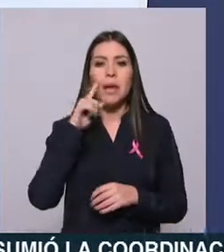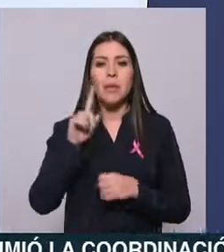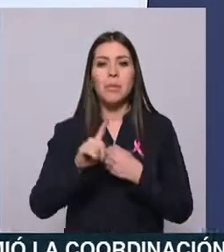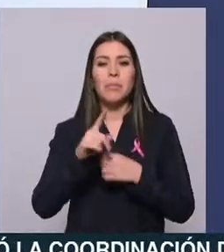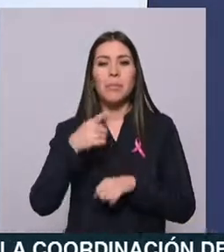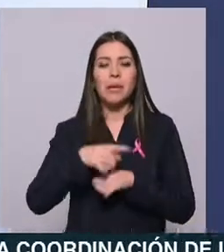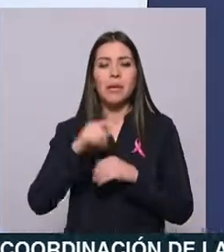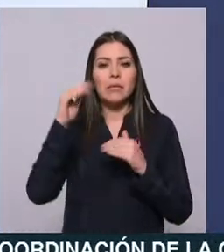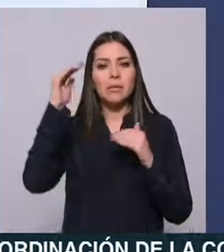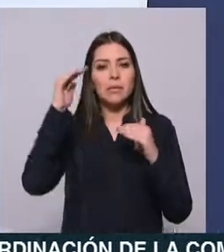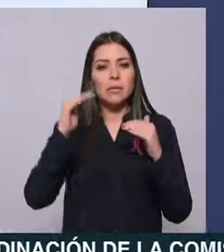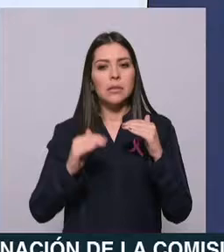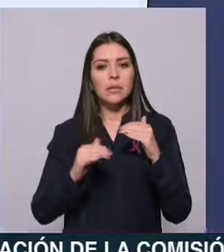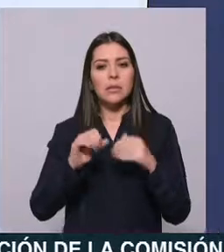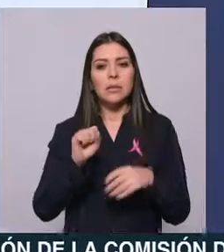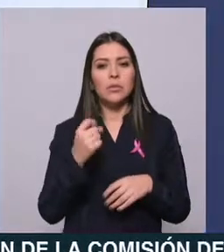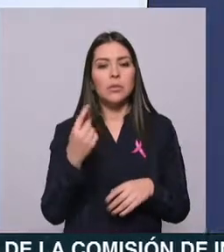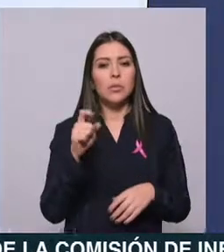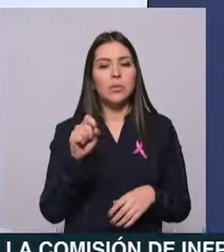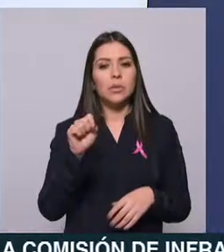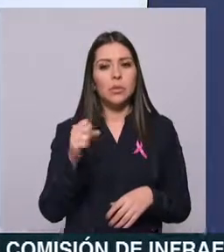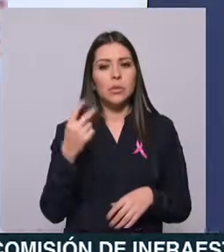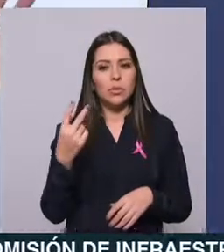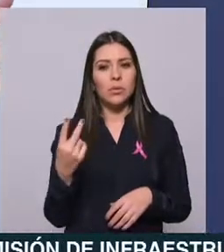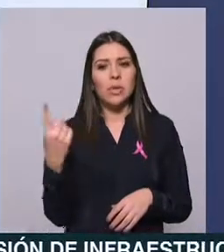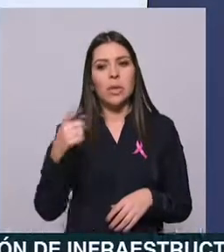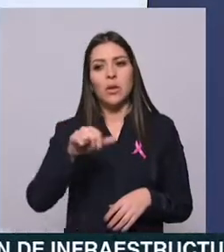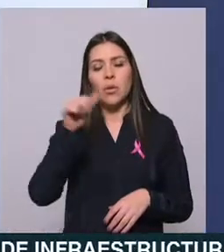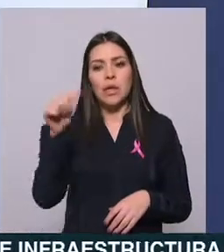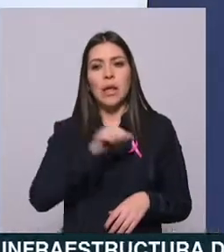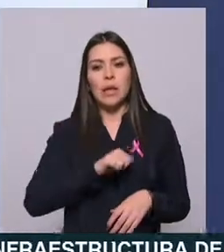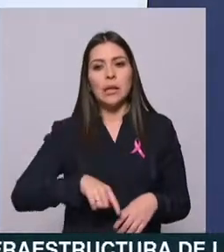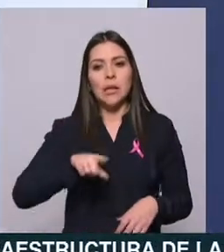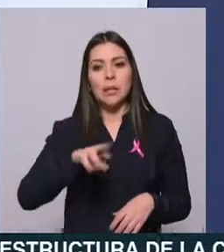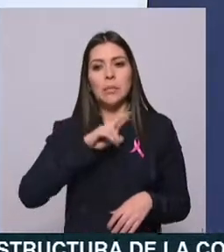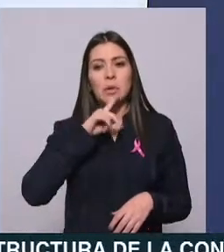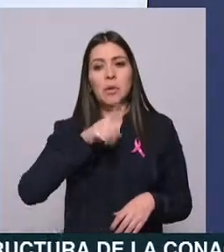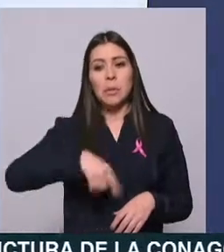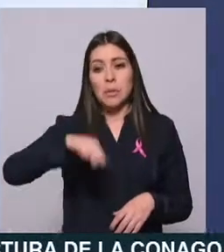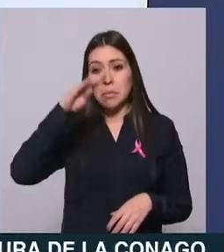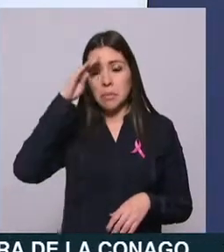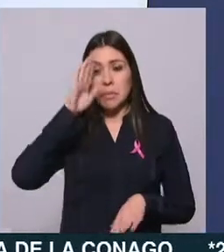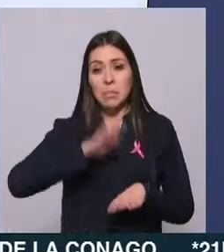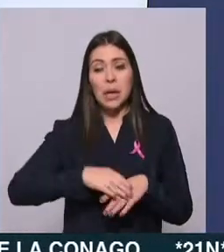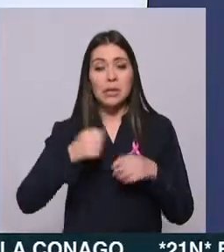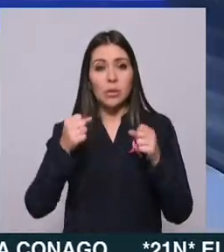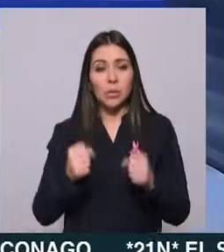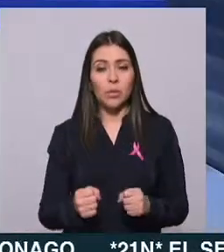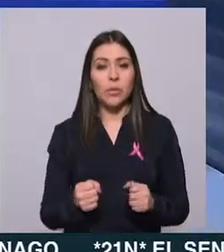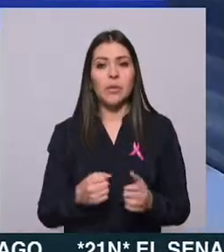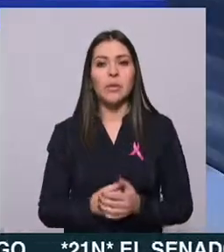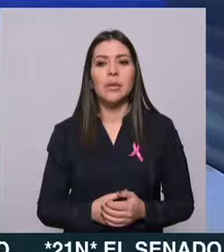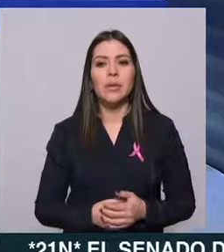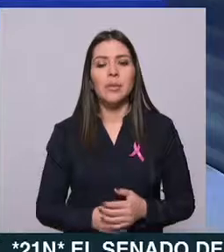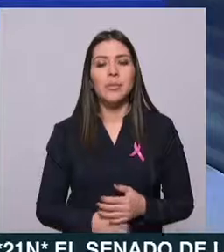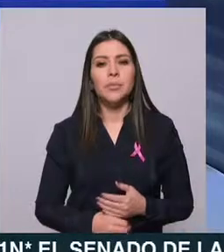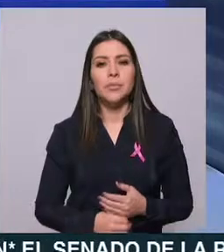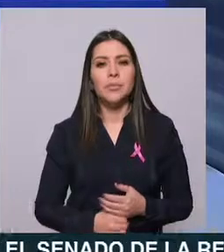calificación de 61.72, mejor incluso que otras alcaldías que pareciera que están más seguras. Y esto lo digo